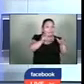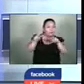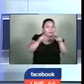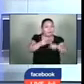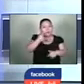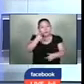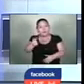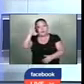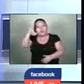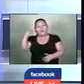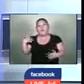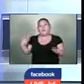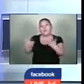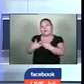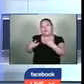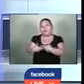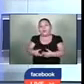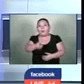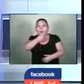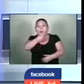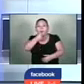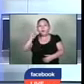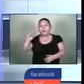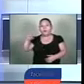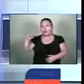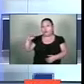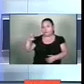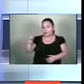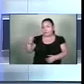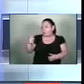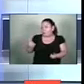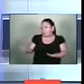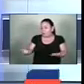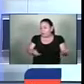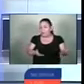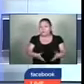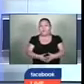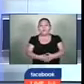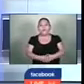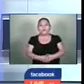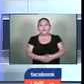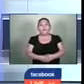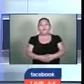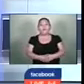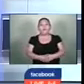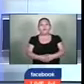nuestra compañera Rocío Cruz, quien nos tiene más información. Rocío, adelante, buenas noches.